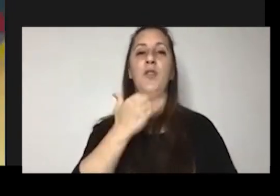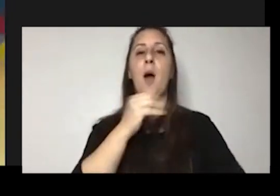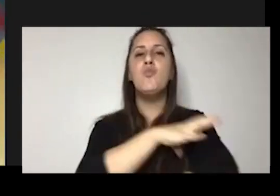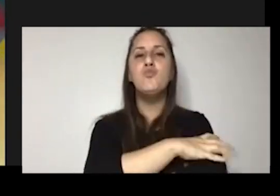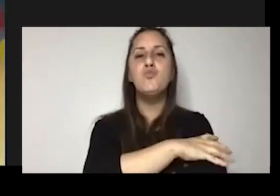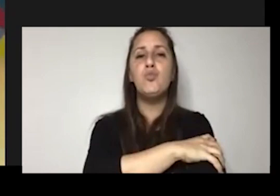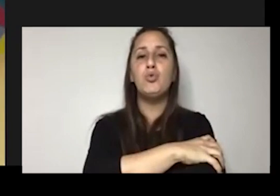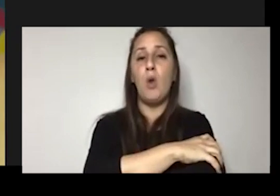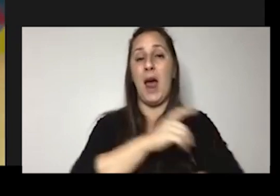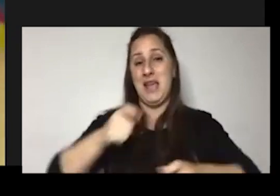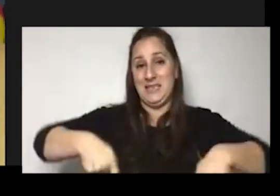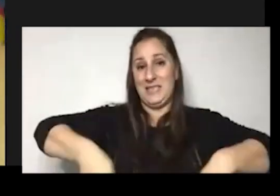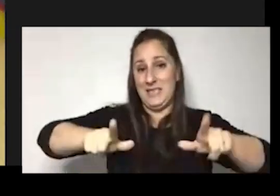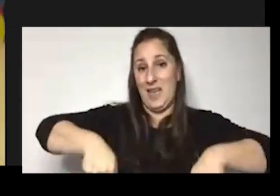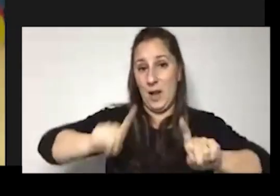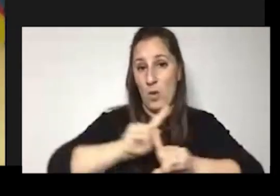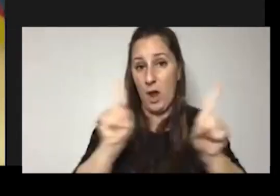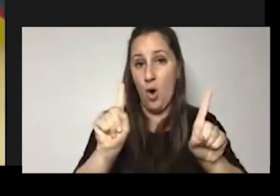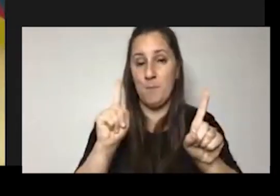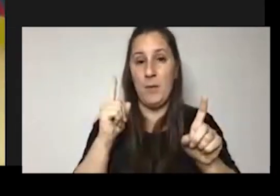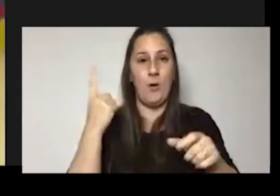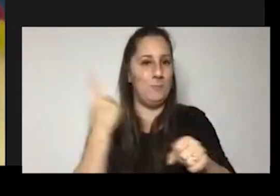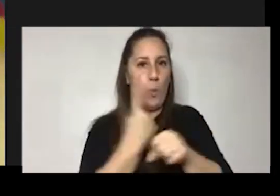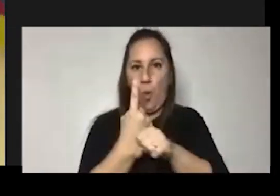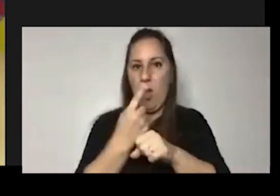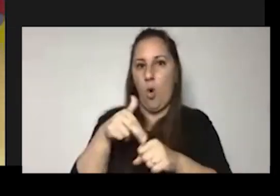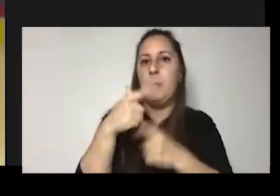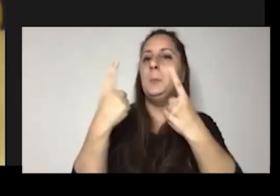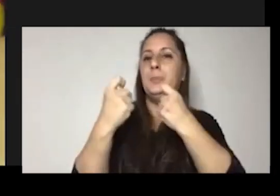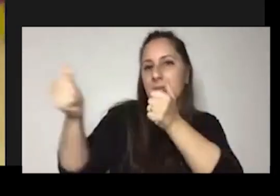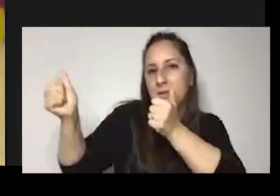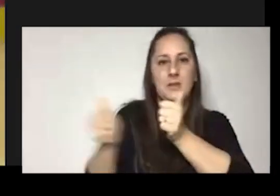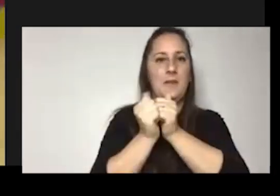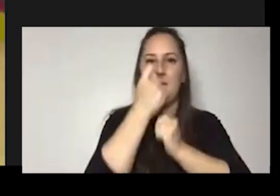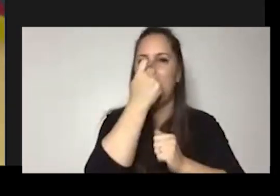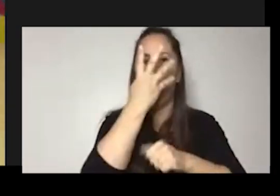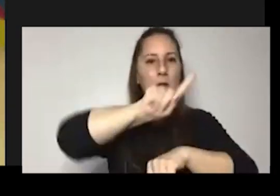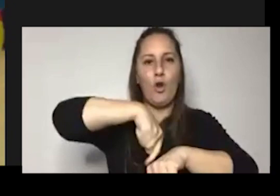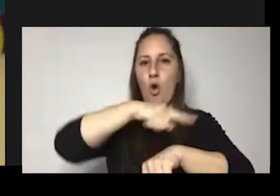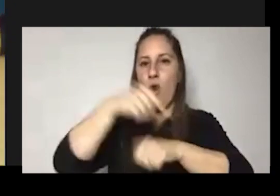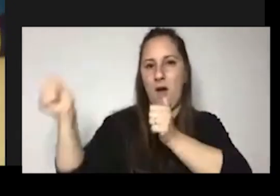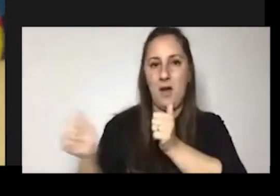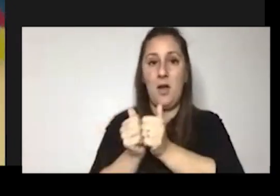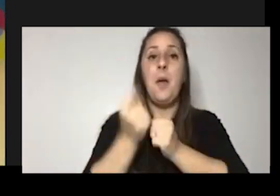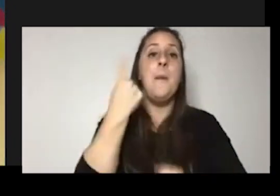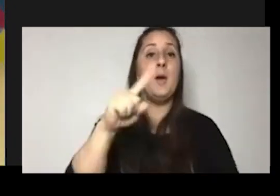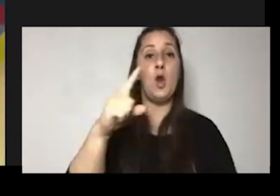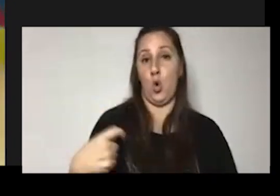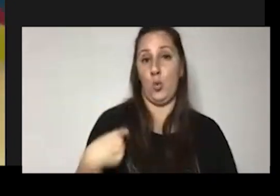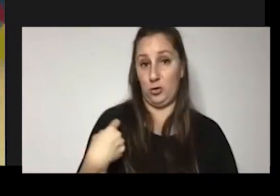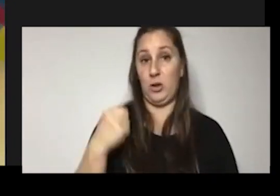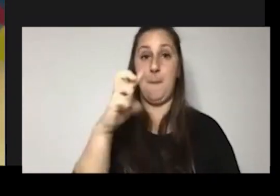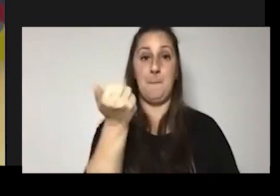pero no me valgo por mí misma. Yo dependo de otra persona las 24 horas del día. Pero las obras sociales, yo tengo PAMI, porque